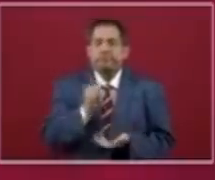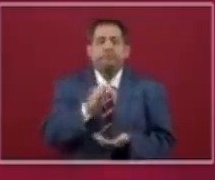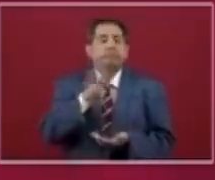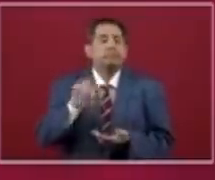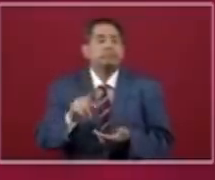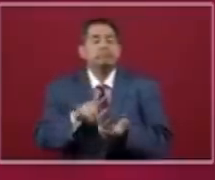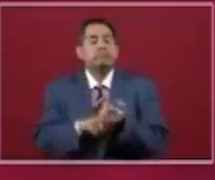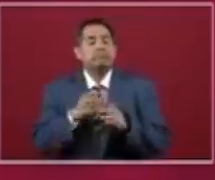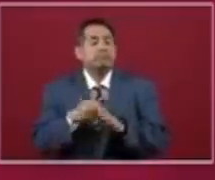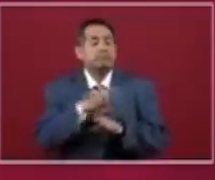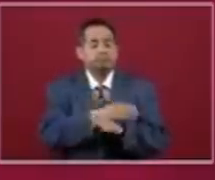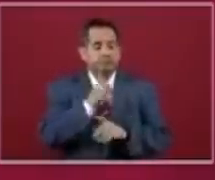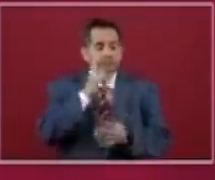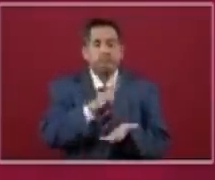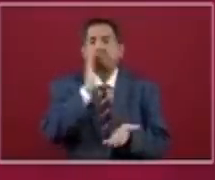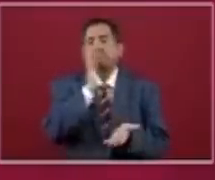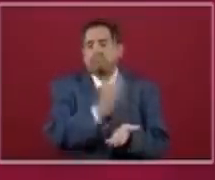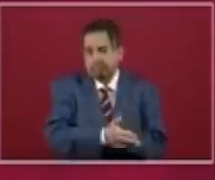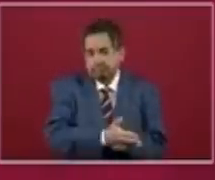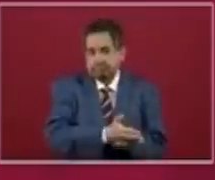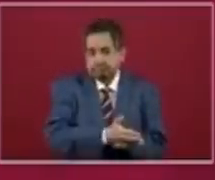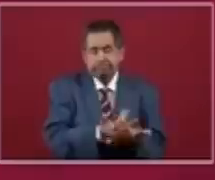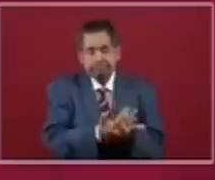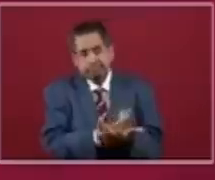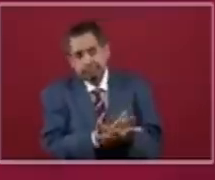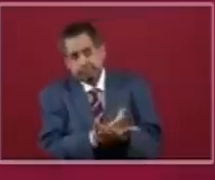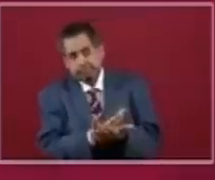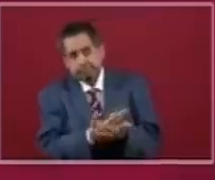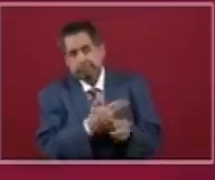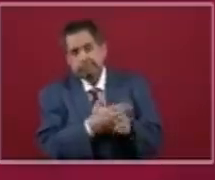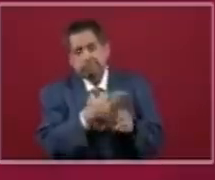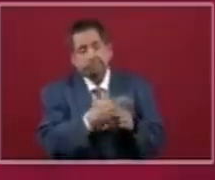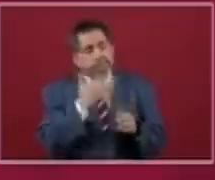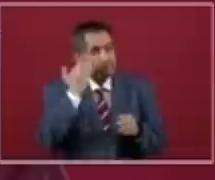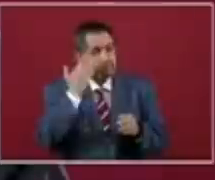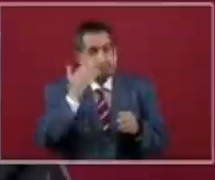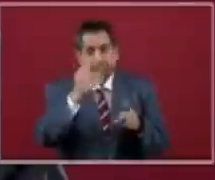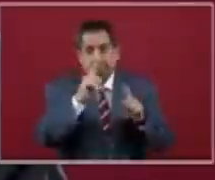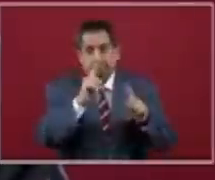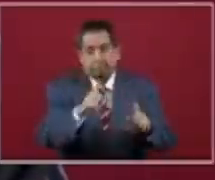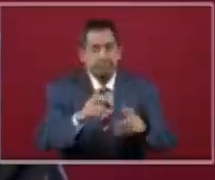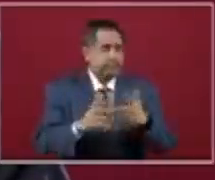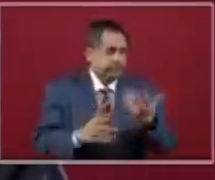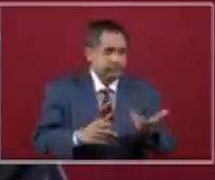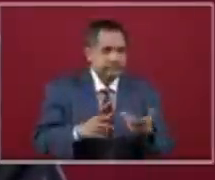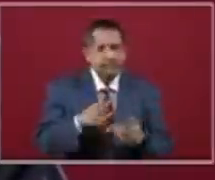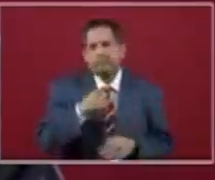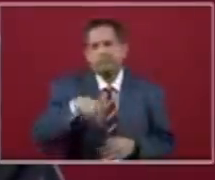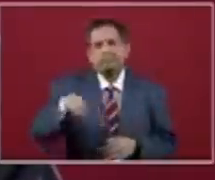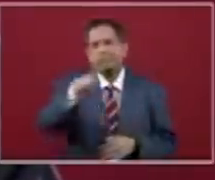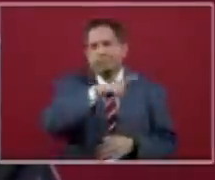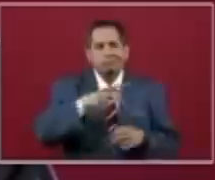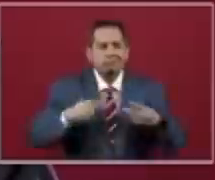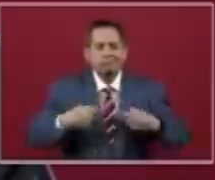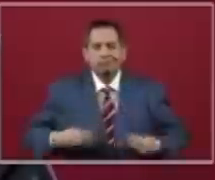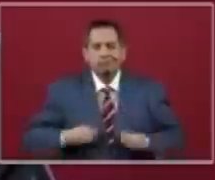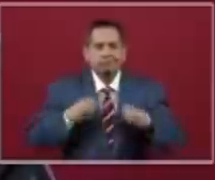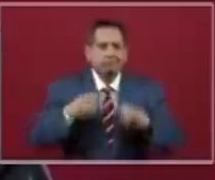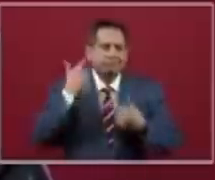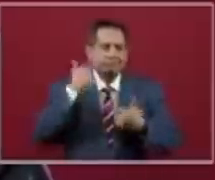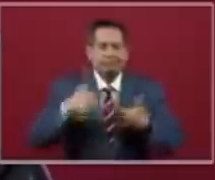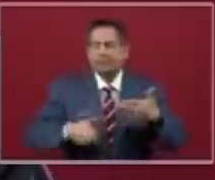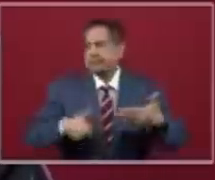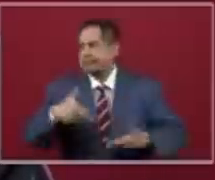a detener la obra y ha significado muchas molestias a la gente porque lleva